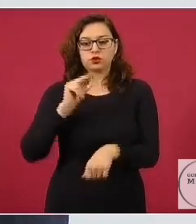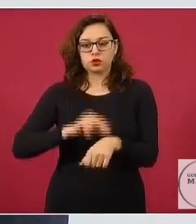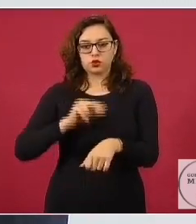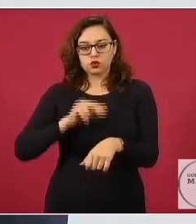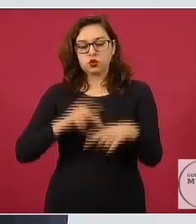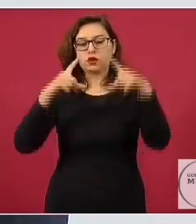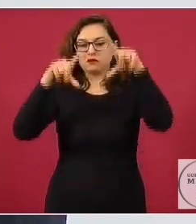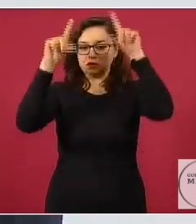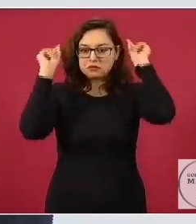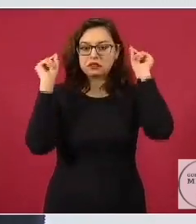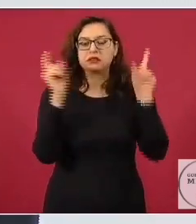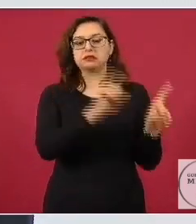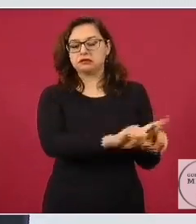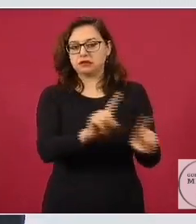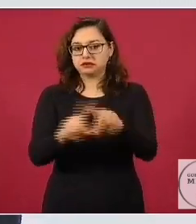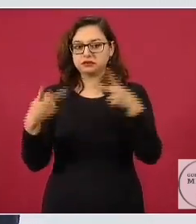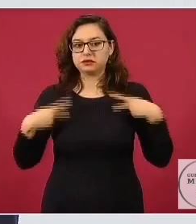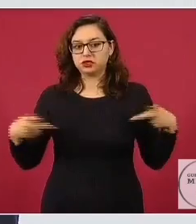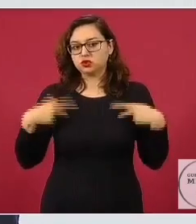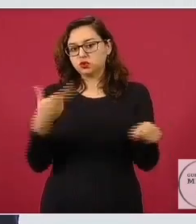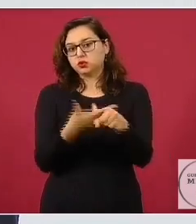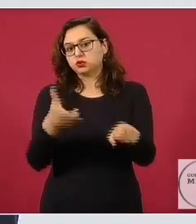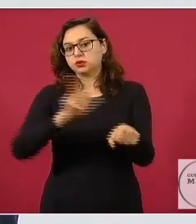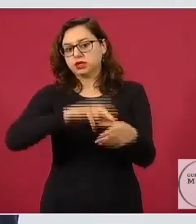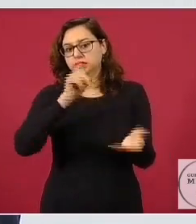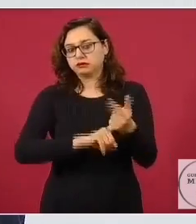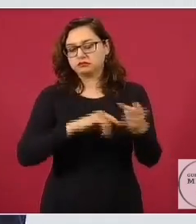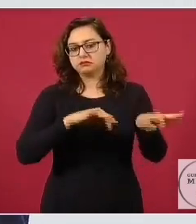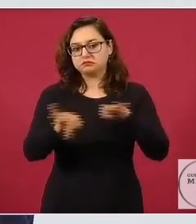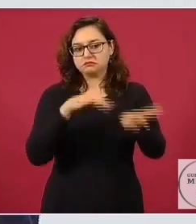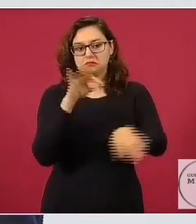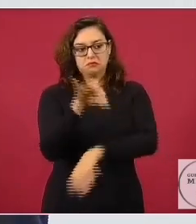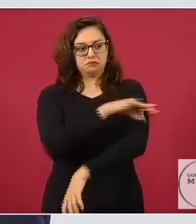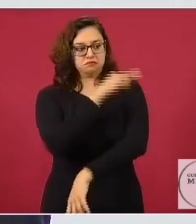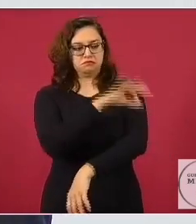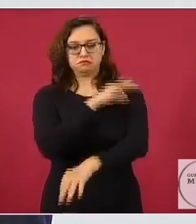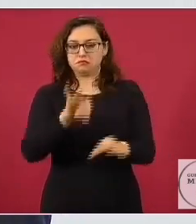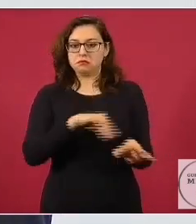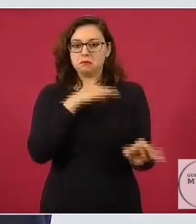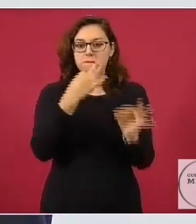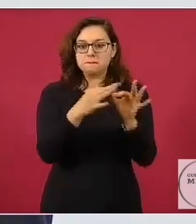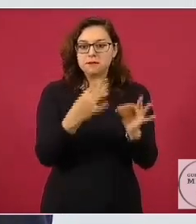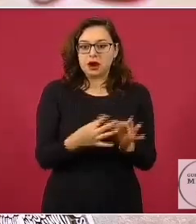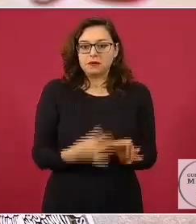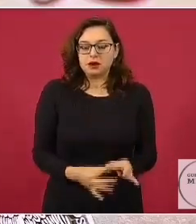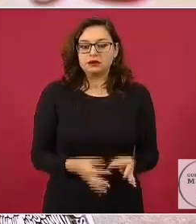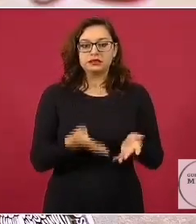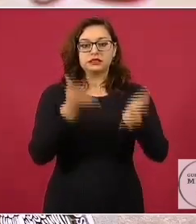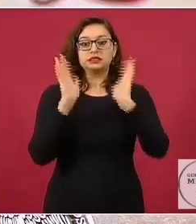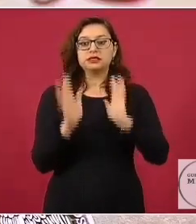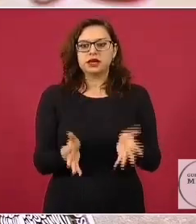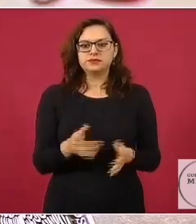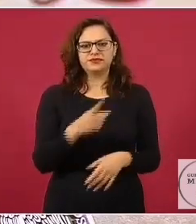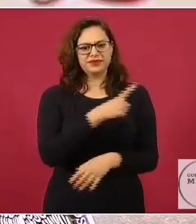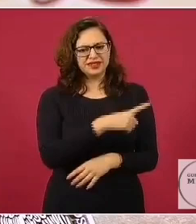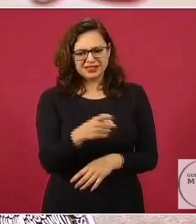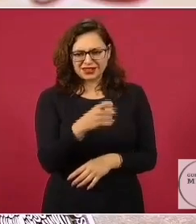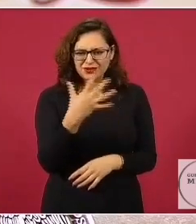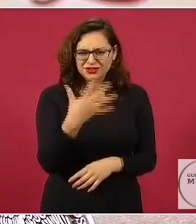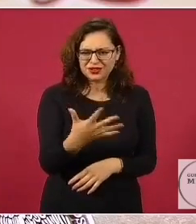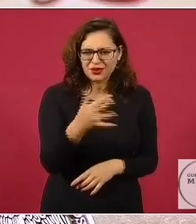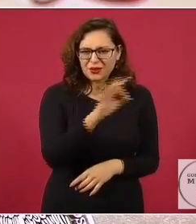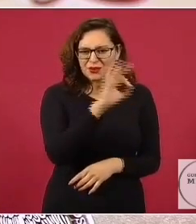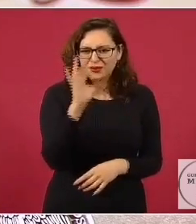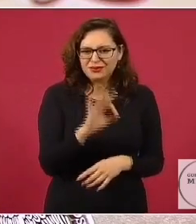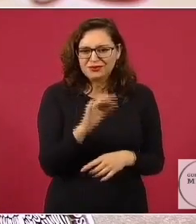del personal de salud. Y ya explicamos que este porcentaje que supera el 100% es porque algunos colegas no se